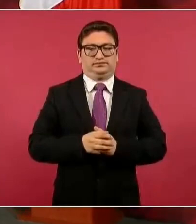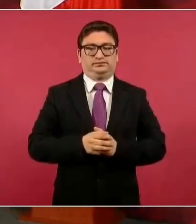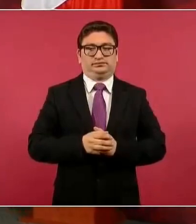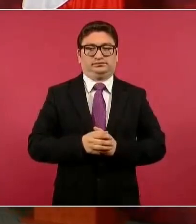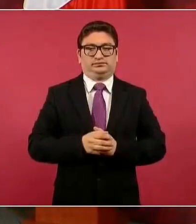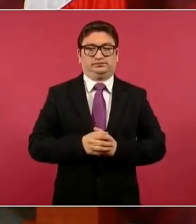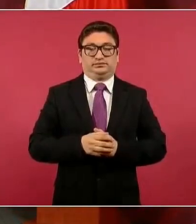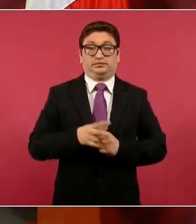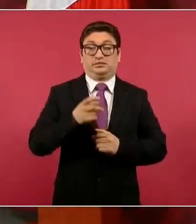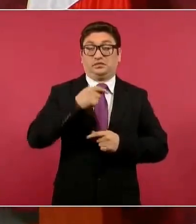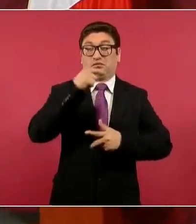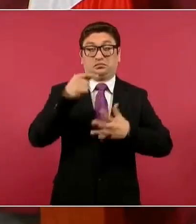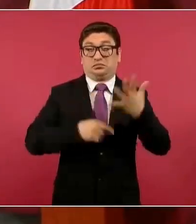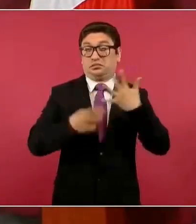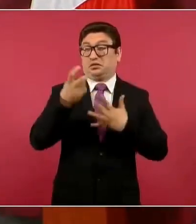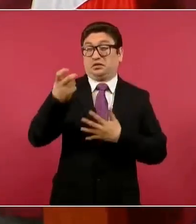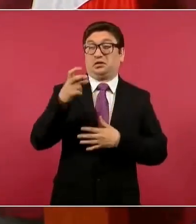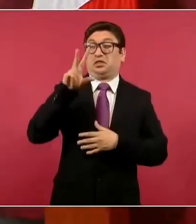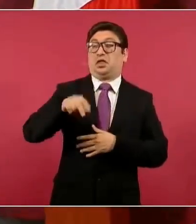Pero todo eso lo rechazaron,